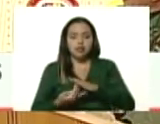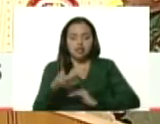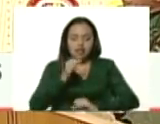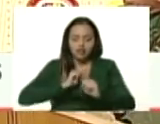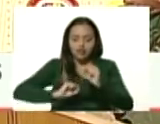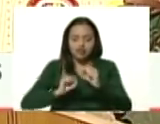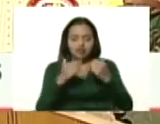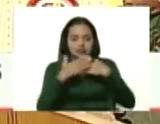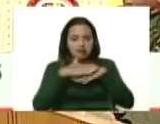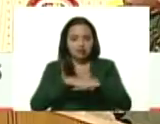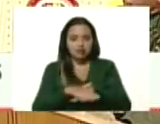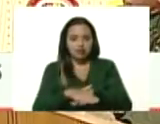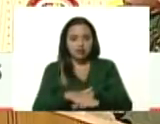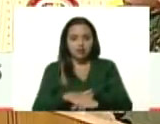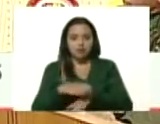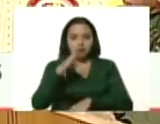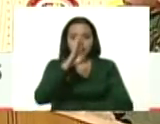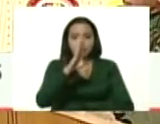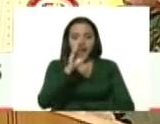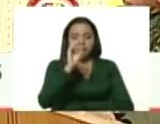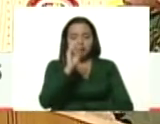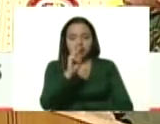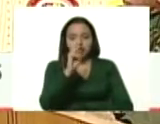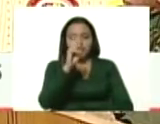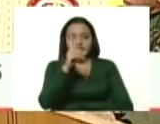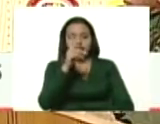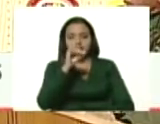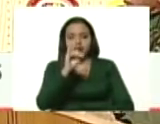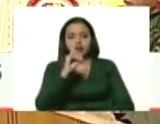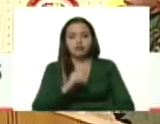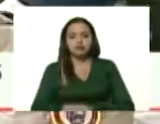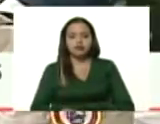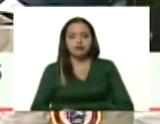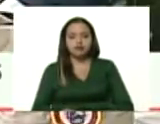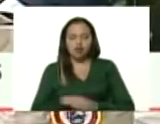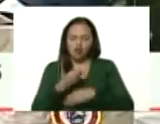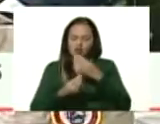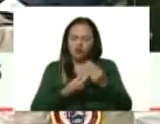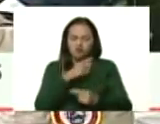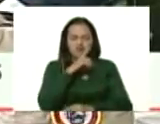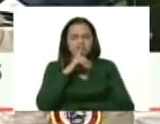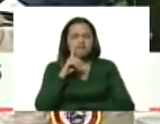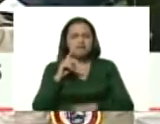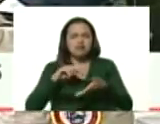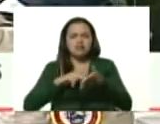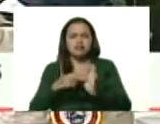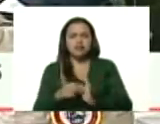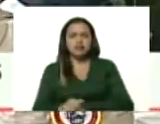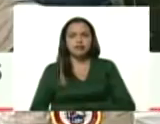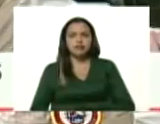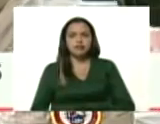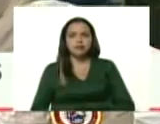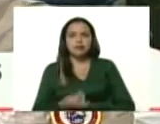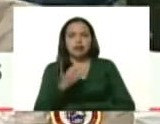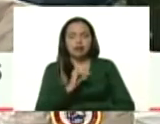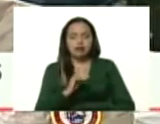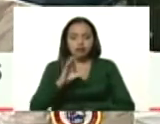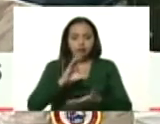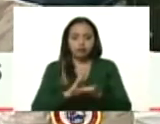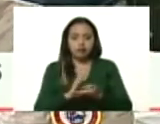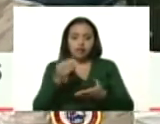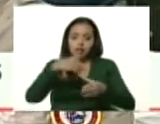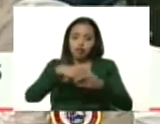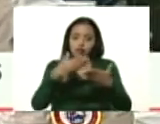La base popular de defensa integral. El BPDI. BPDI. ¿Cómo funciona eso? El BPDI está geográficamente ubicado en las